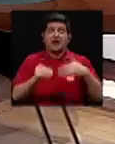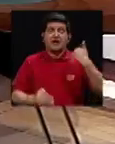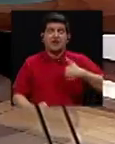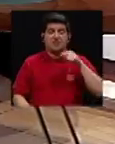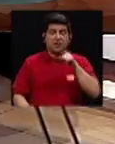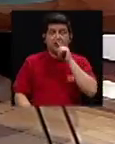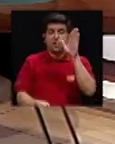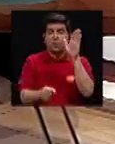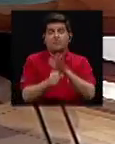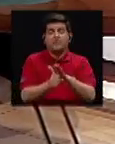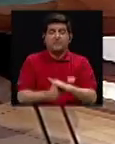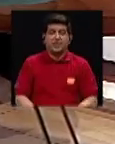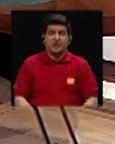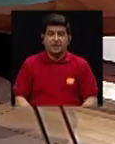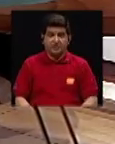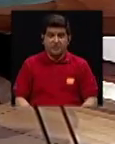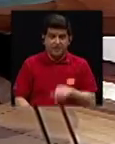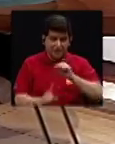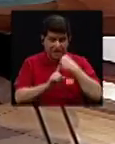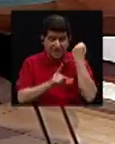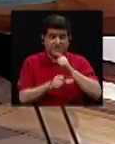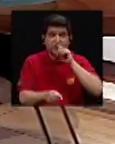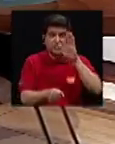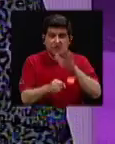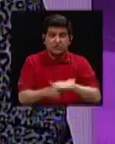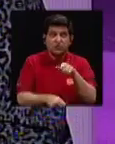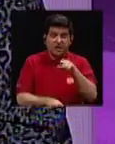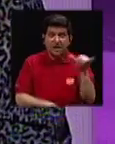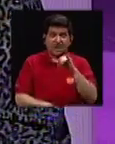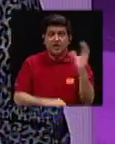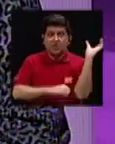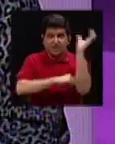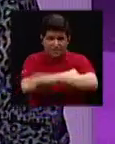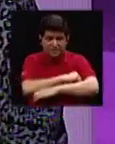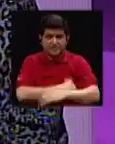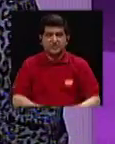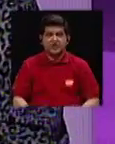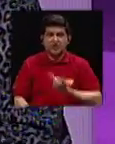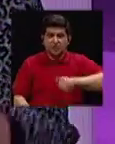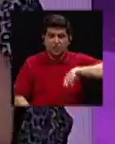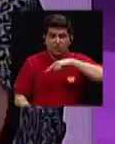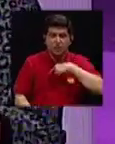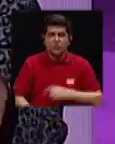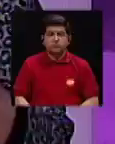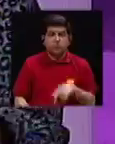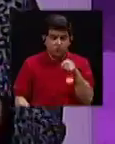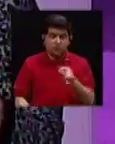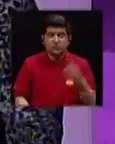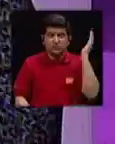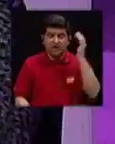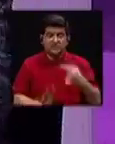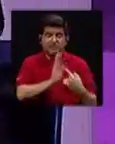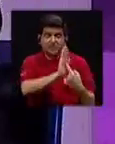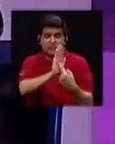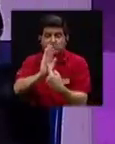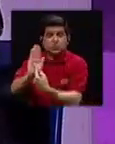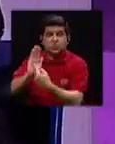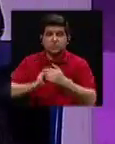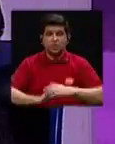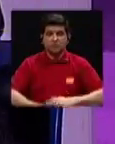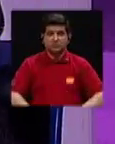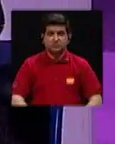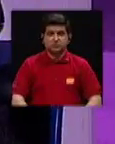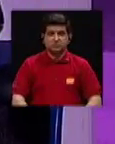perder su estatus masculino él va a tener que cumplir y al tener que cumplirlo él está penalizado También nosotros tenemos que poner a circular